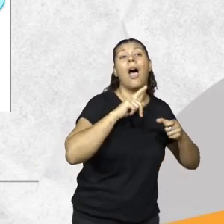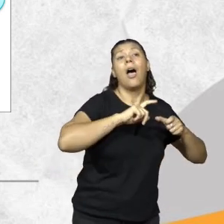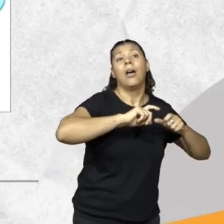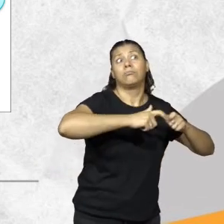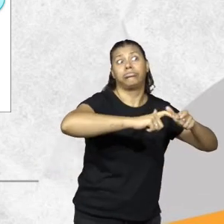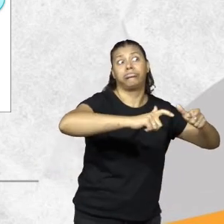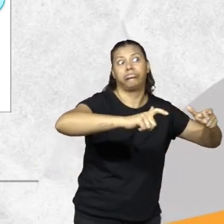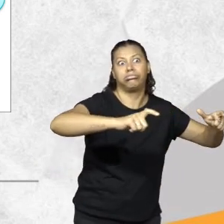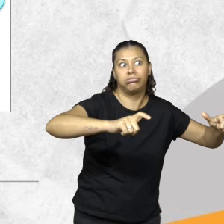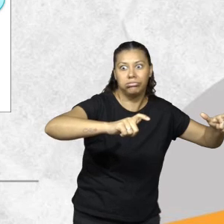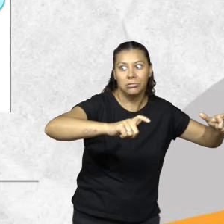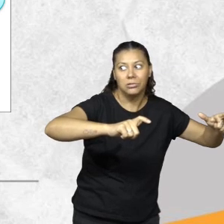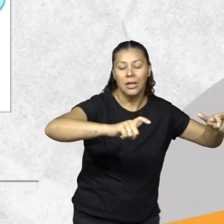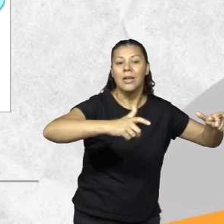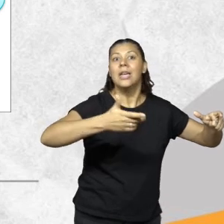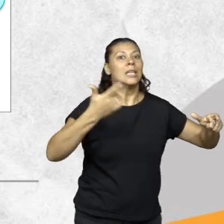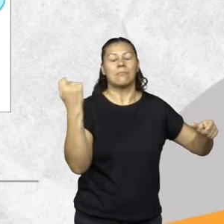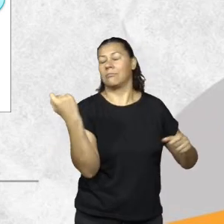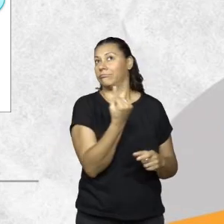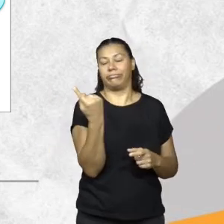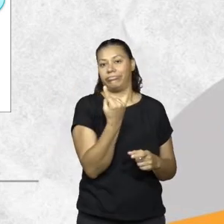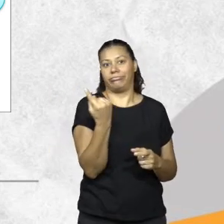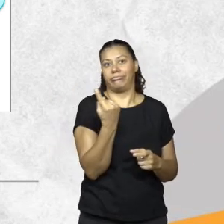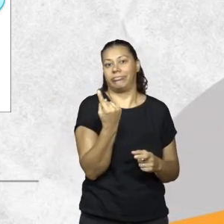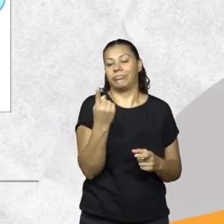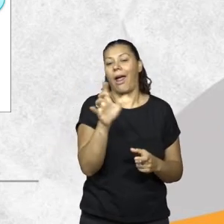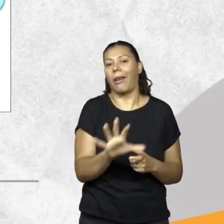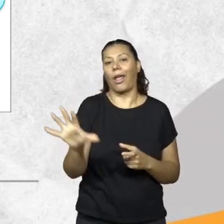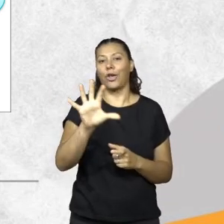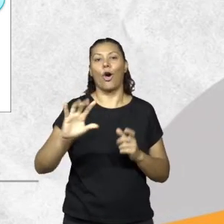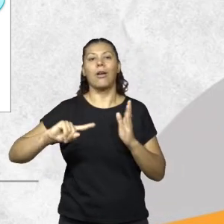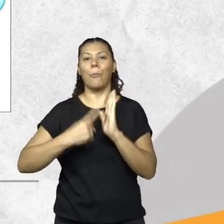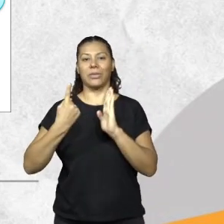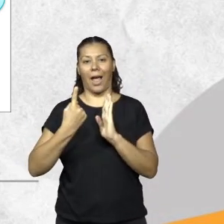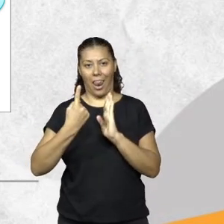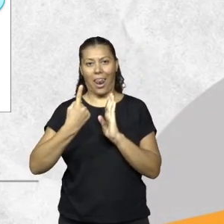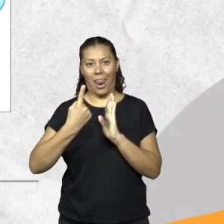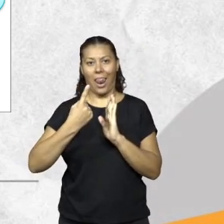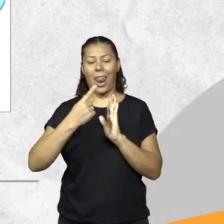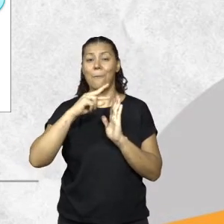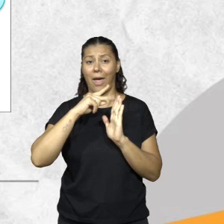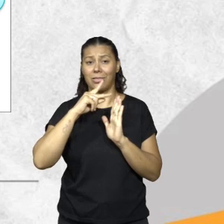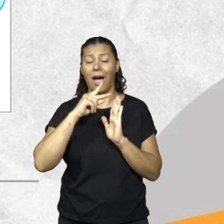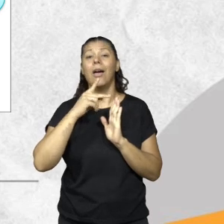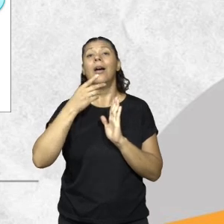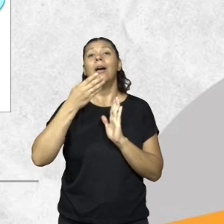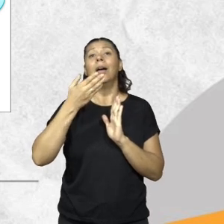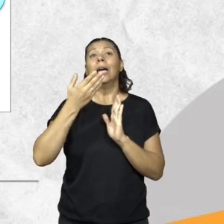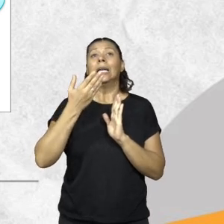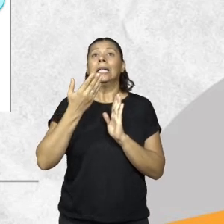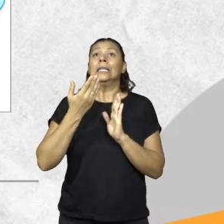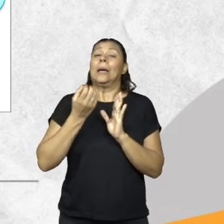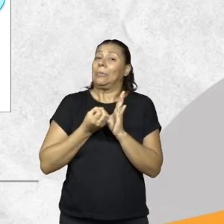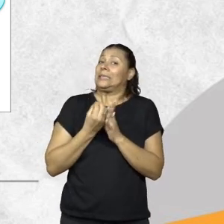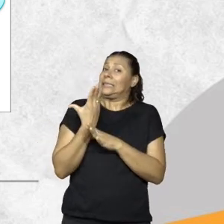cianosemáforo para la región capital del Río de la Plata. En principio éramos La Plata, Berisso y Ensenada,